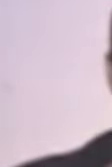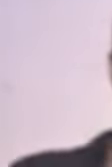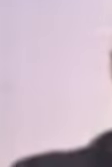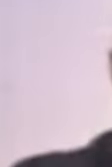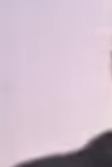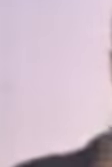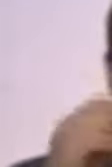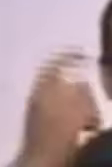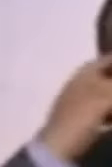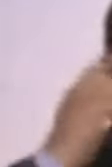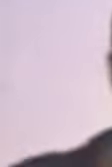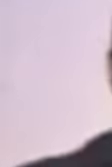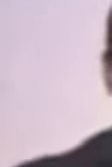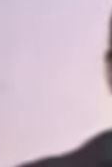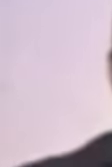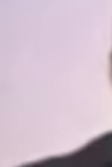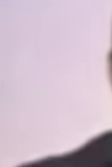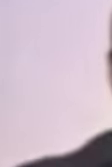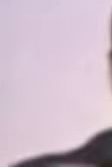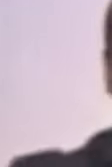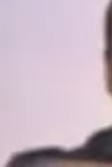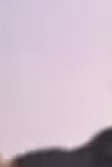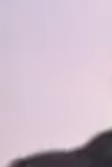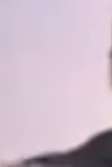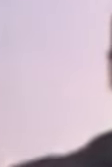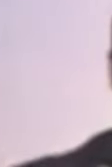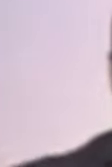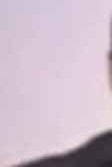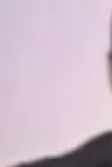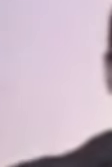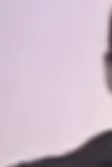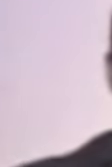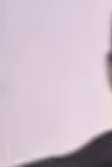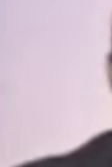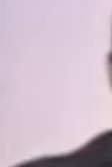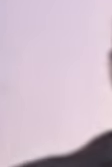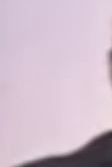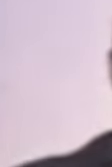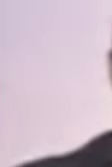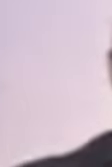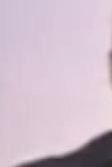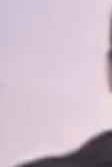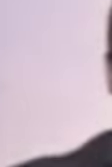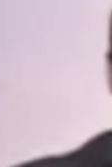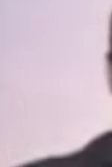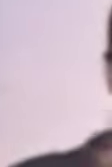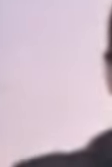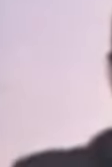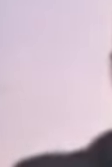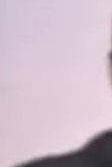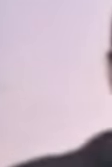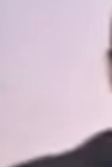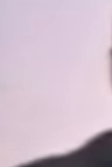criterio poblacional. ¿Y qué hay de las regiones que sí tienen recursos naturales? ¿Qué hay de aquellas regiones que tienen